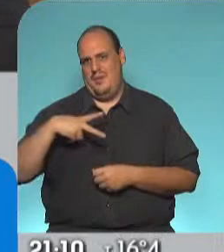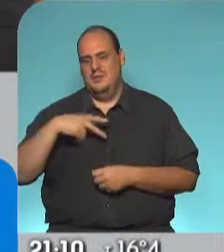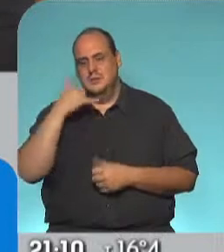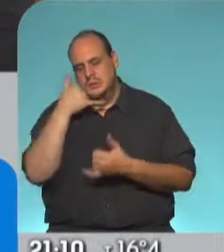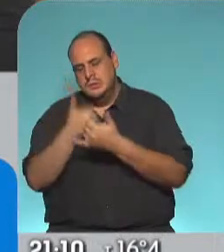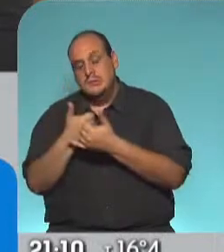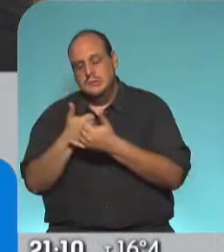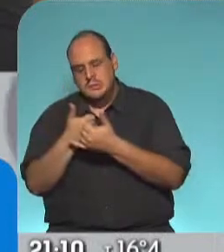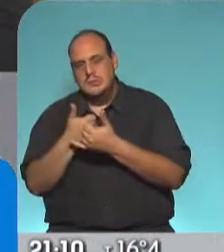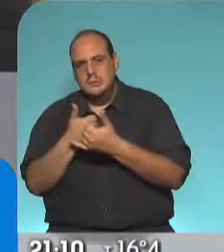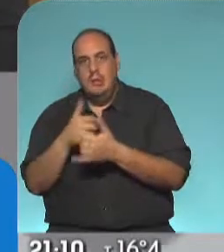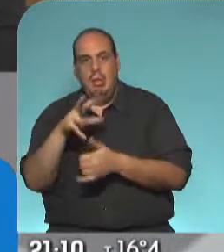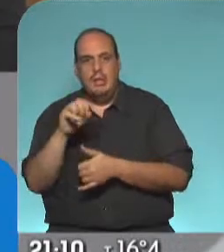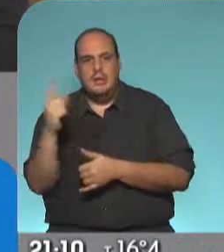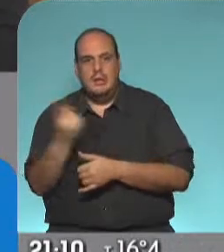tenía que ser evacuado.